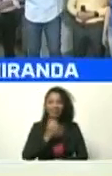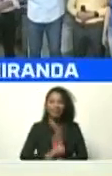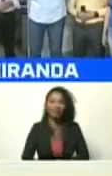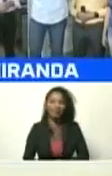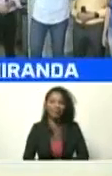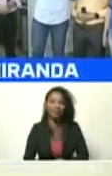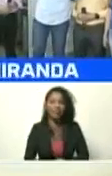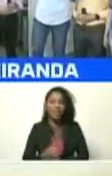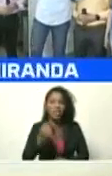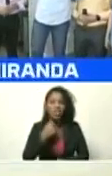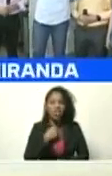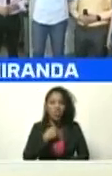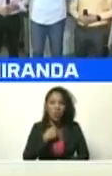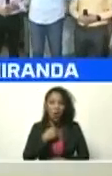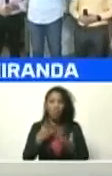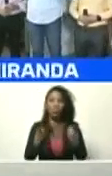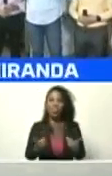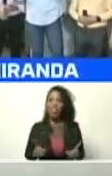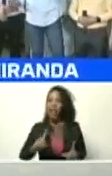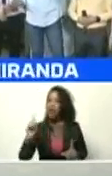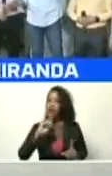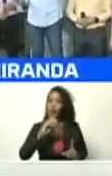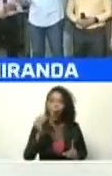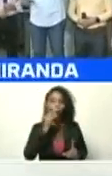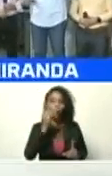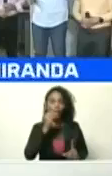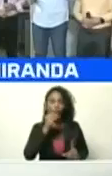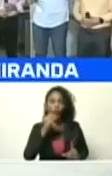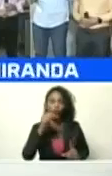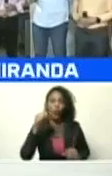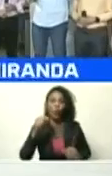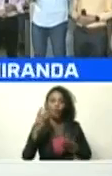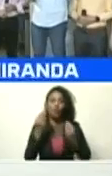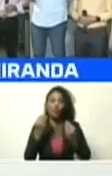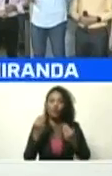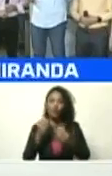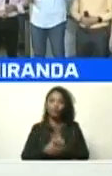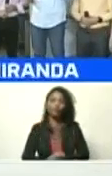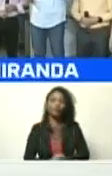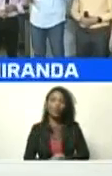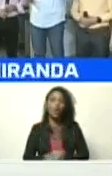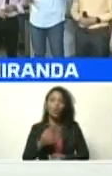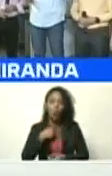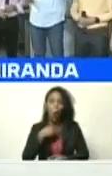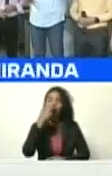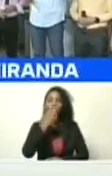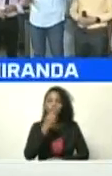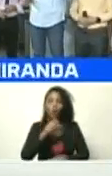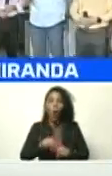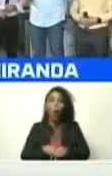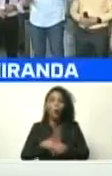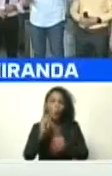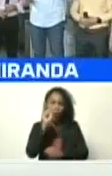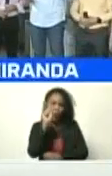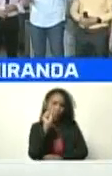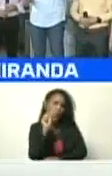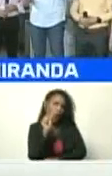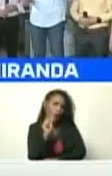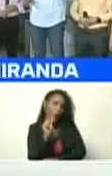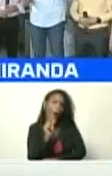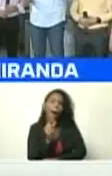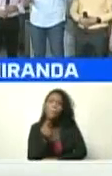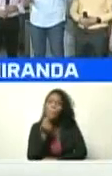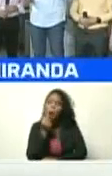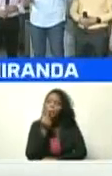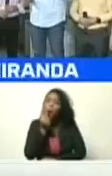Pero yo estoy en dieta, no estoy comiendo carbohidratos. Pero prometo que rompo la dieta por un poquito así para probar ese